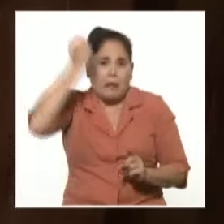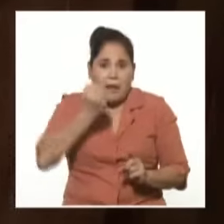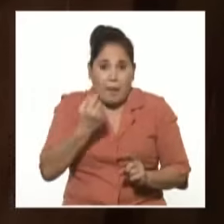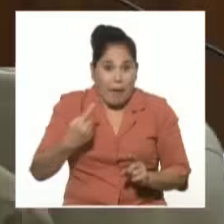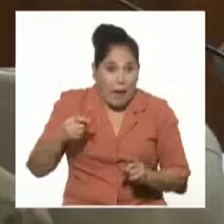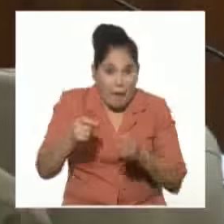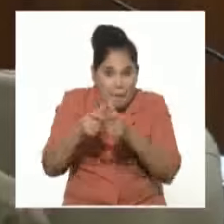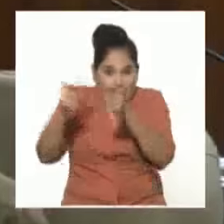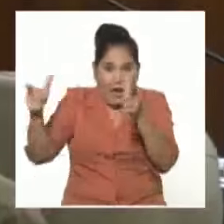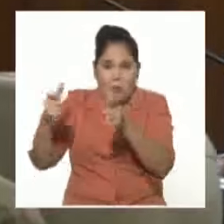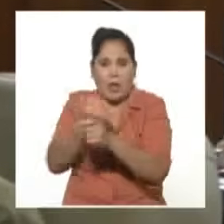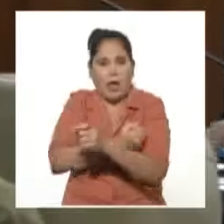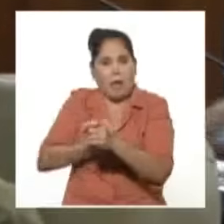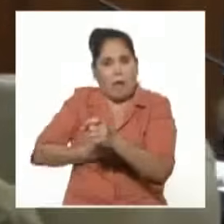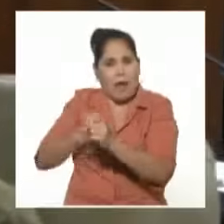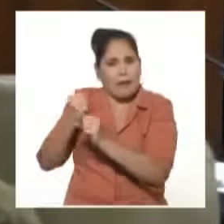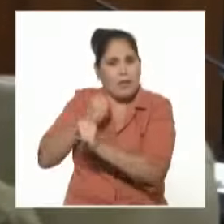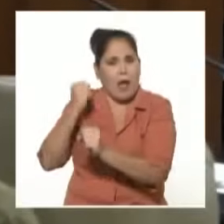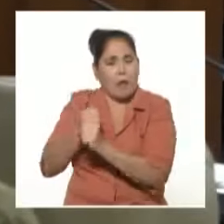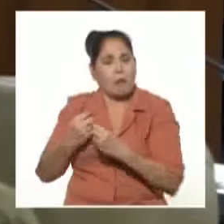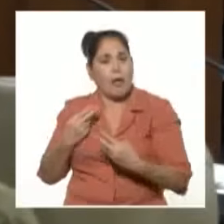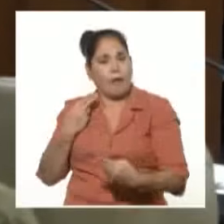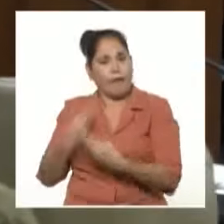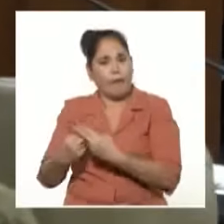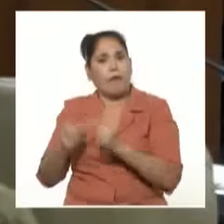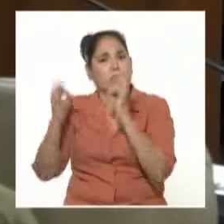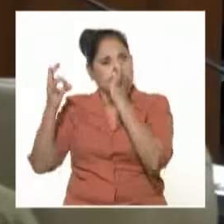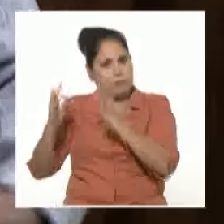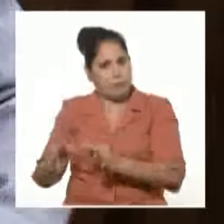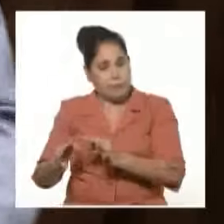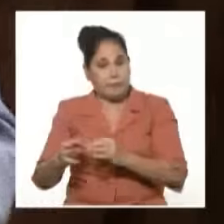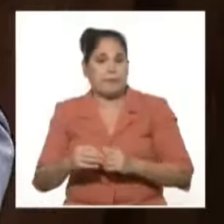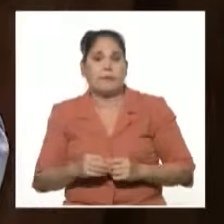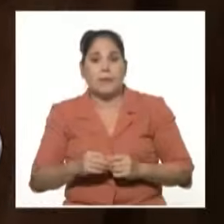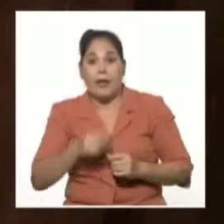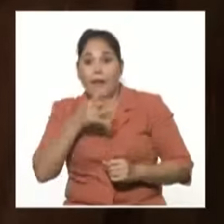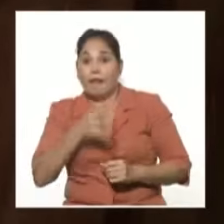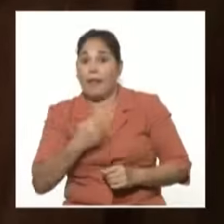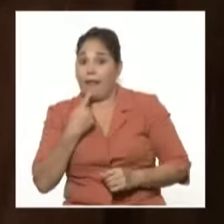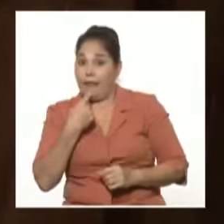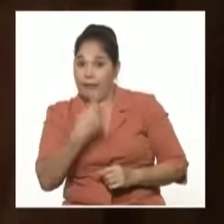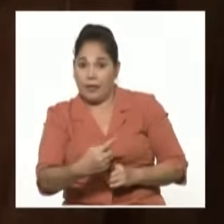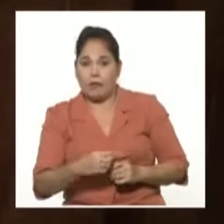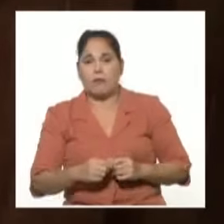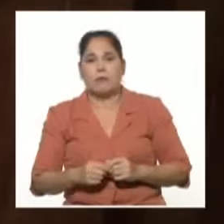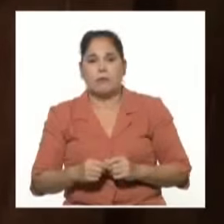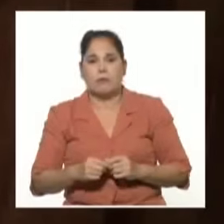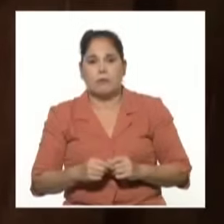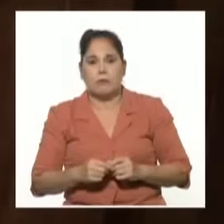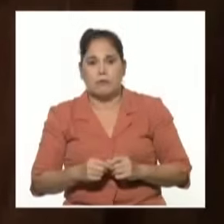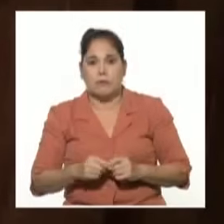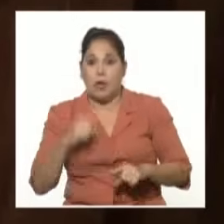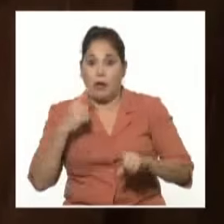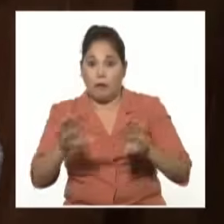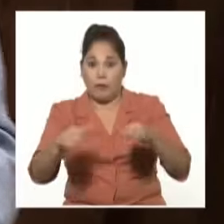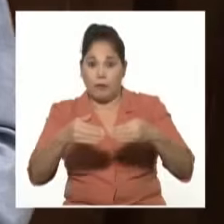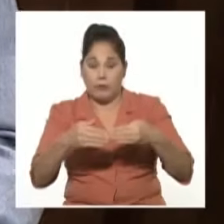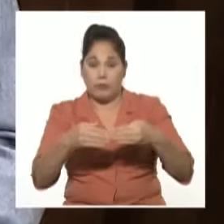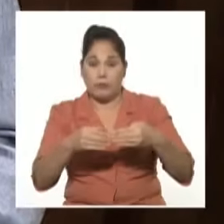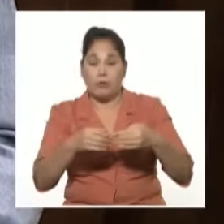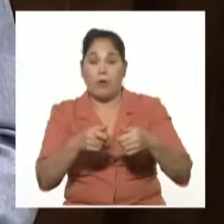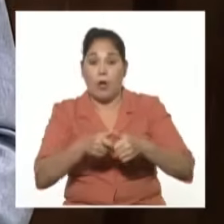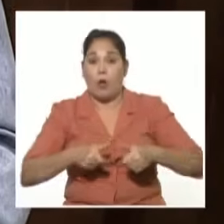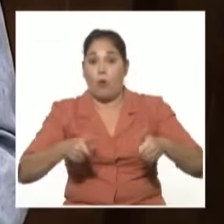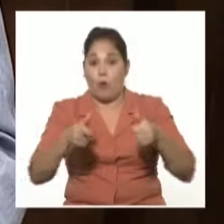sacrificio consciente y el heroísmo. También decía Fidel en un acto de clausura del Congreso Metalúrgico